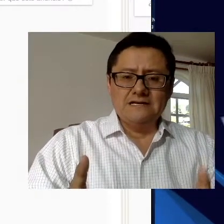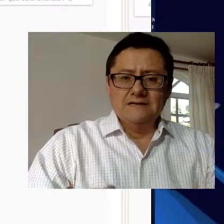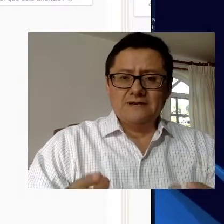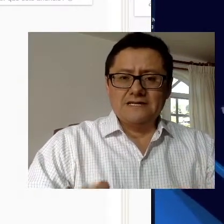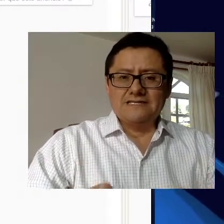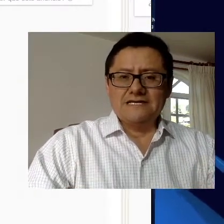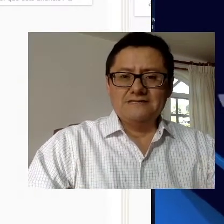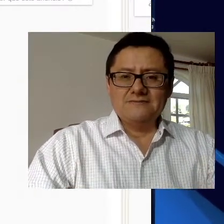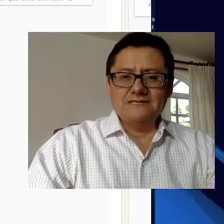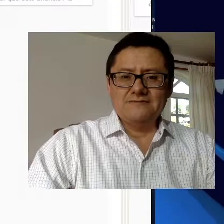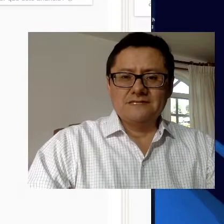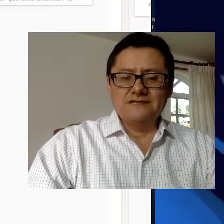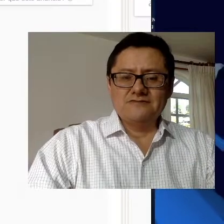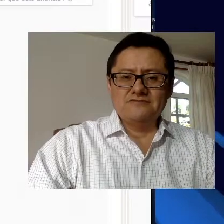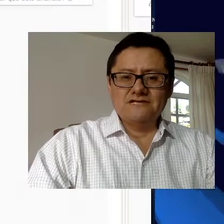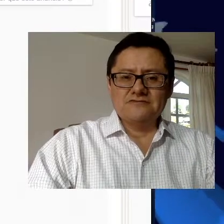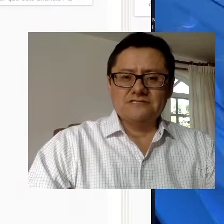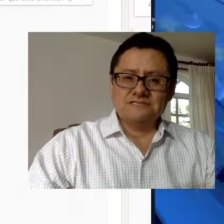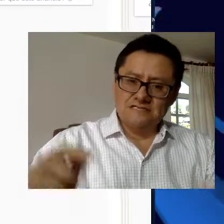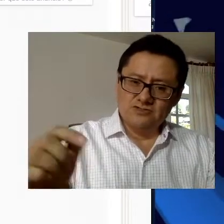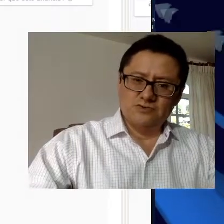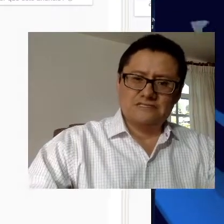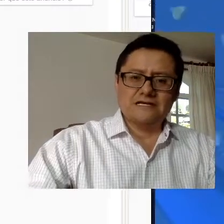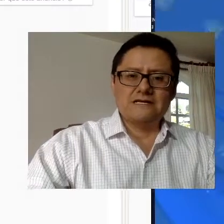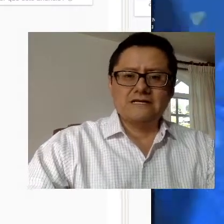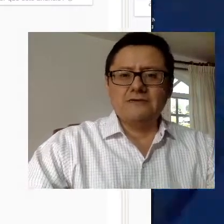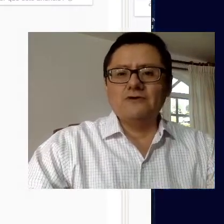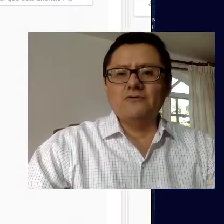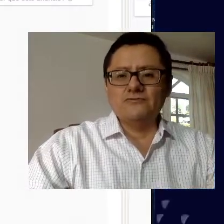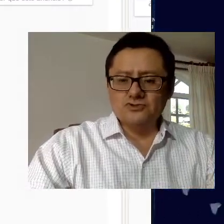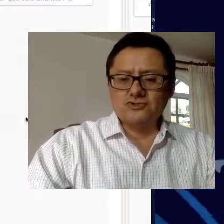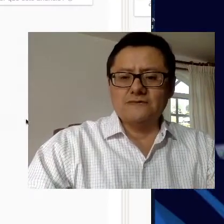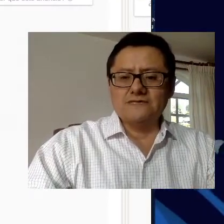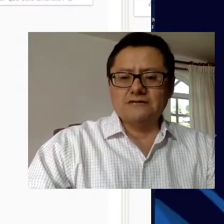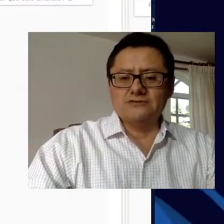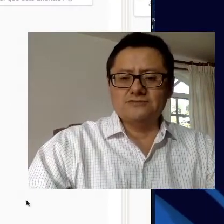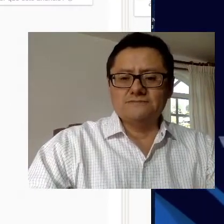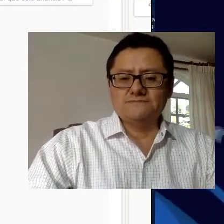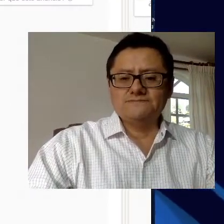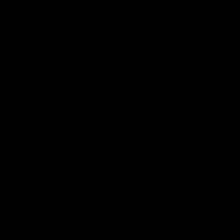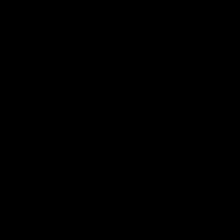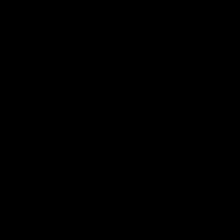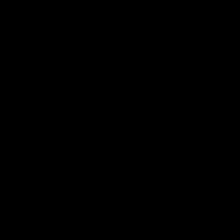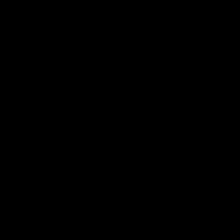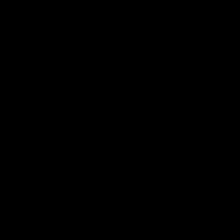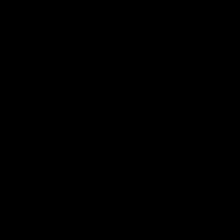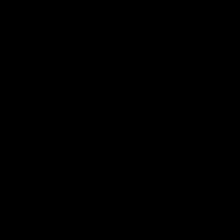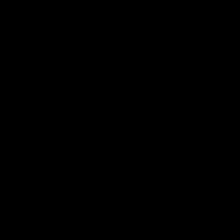campanita para que te lleguen inmediatamente las notificaciones y nos puedas dejar aquí abajo tus comentarios.